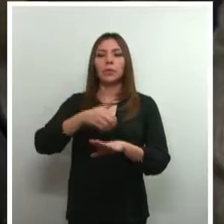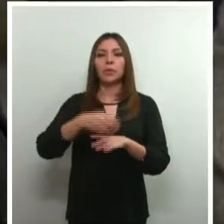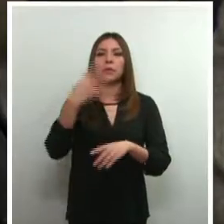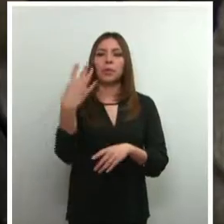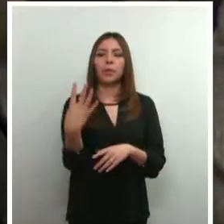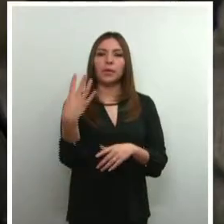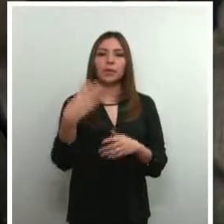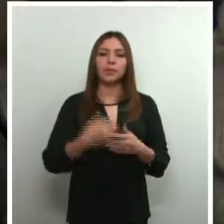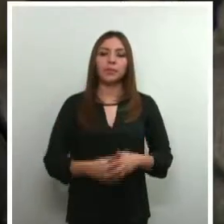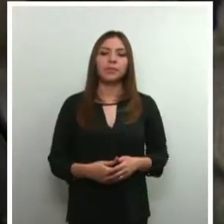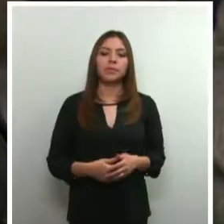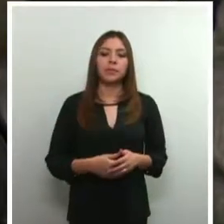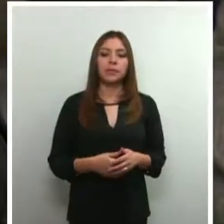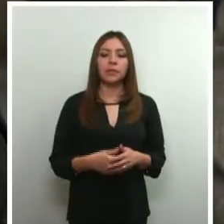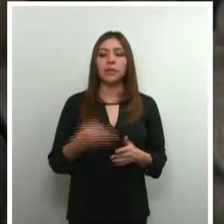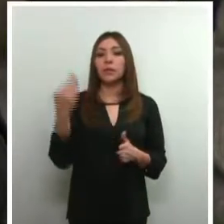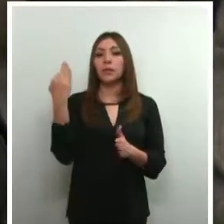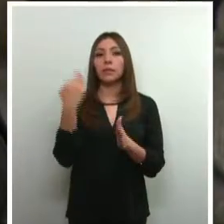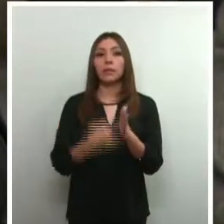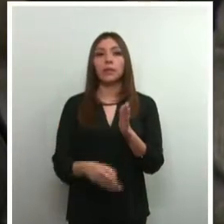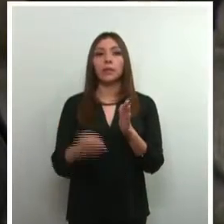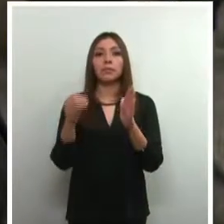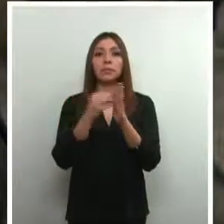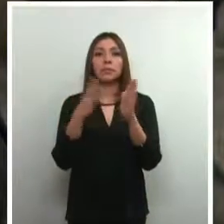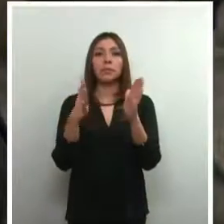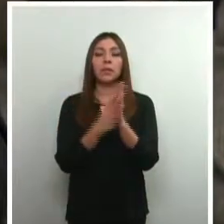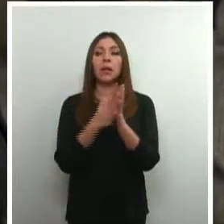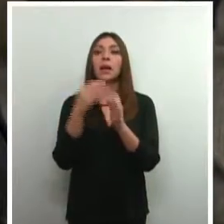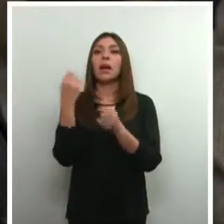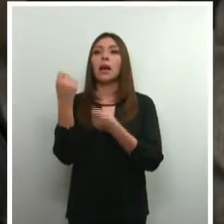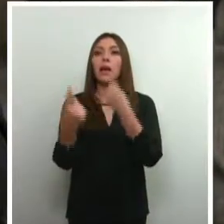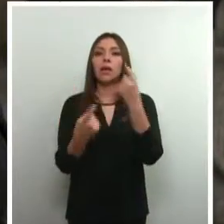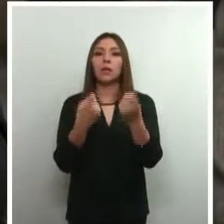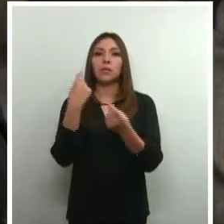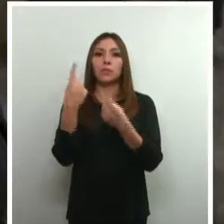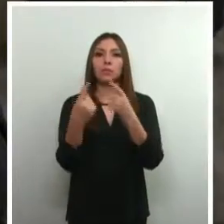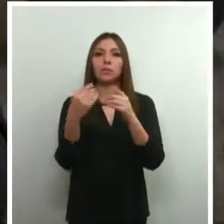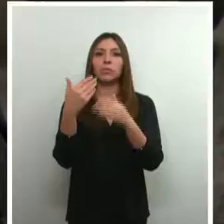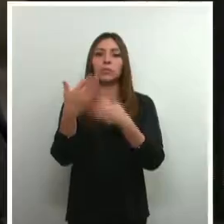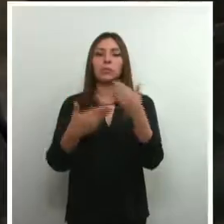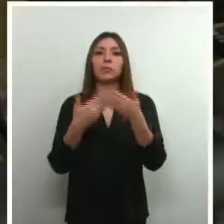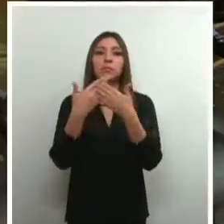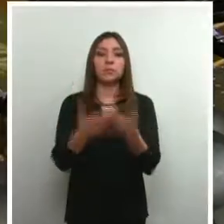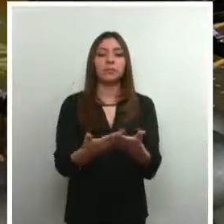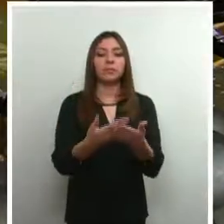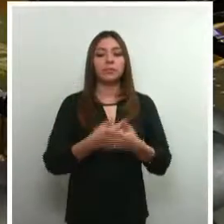4. ¿Falta de registrar alguna reserva en lo particular?